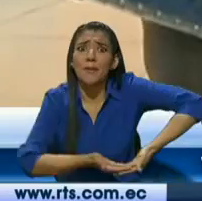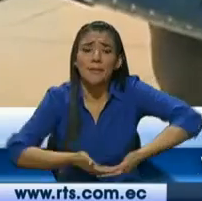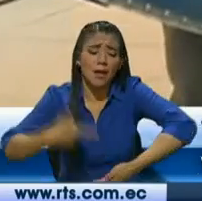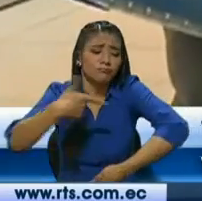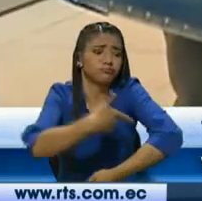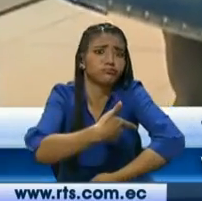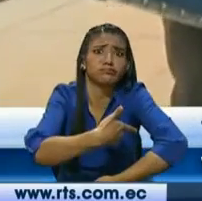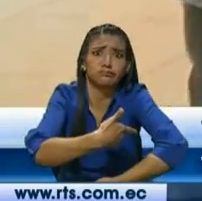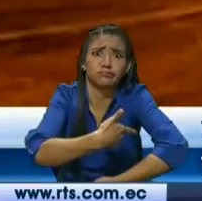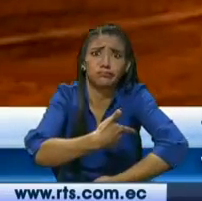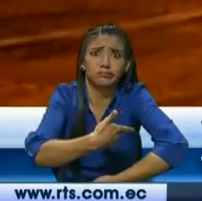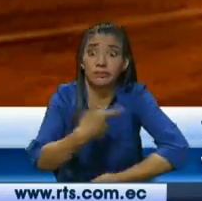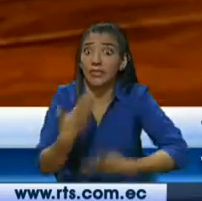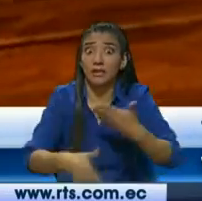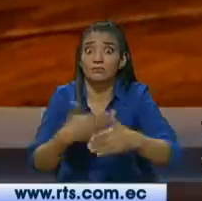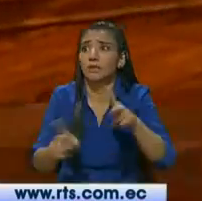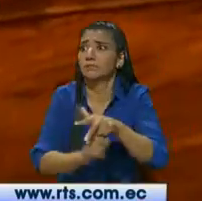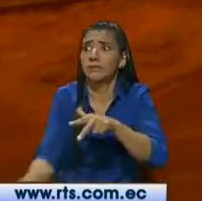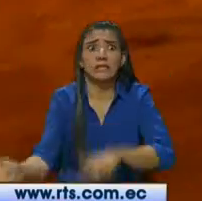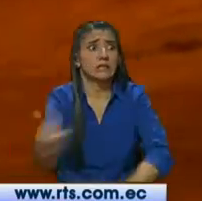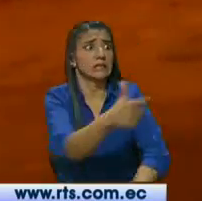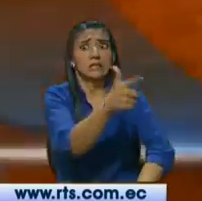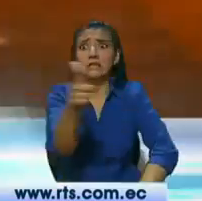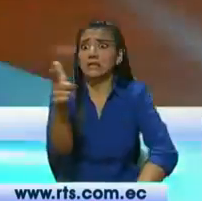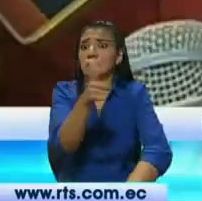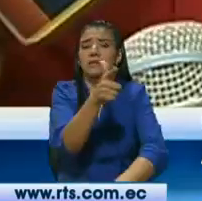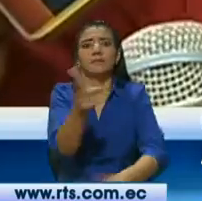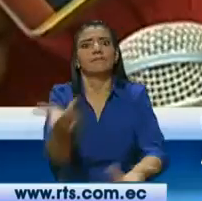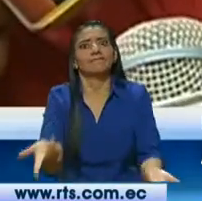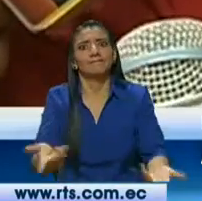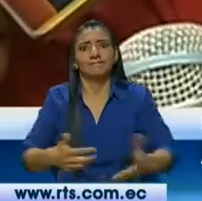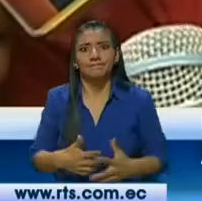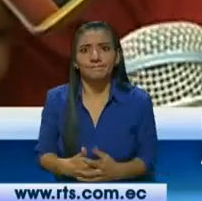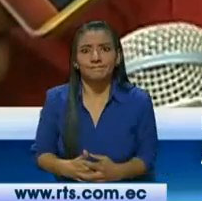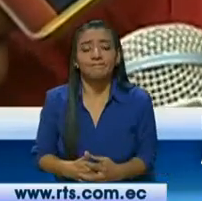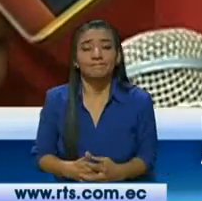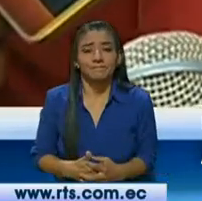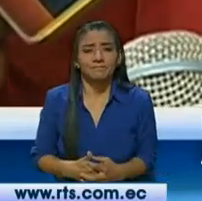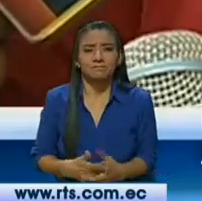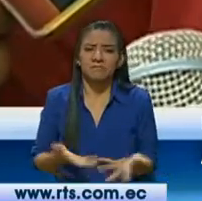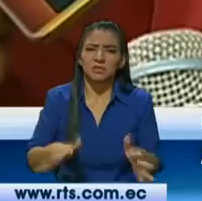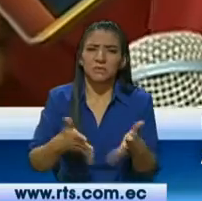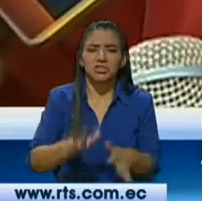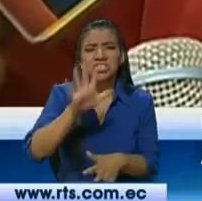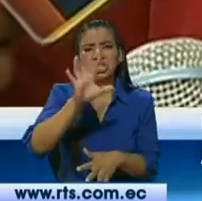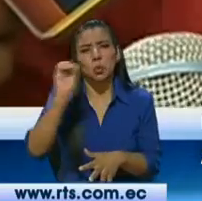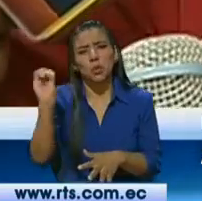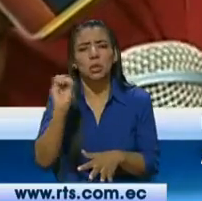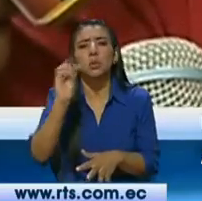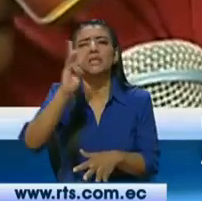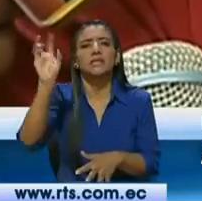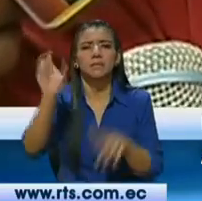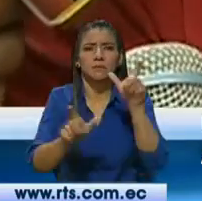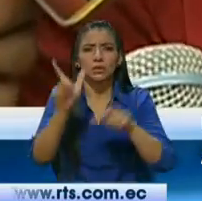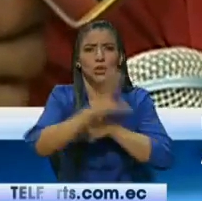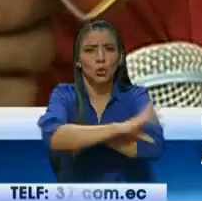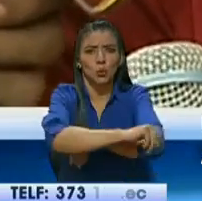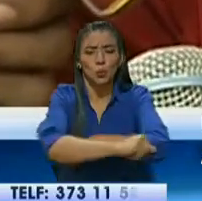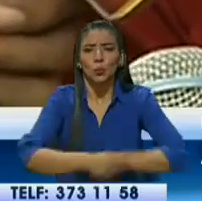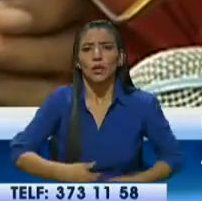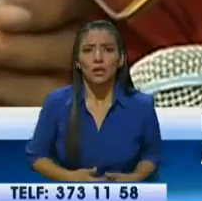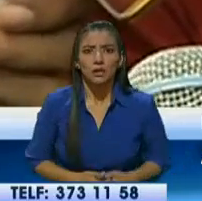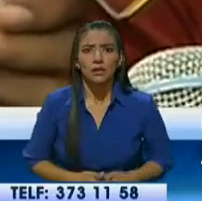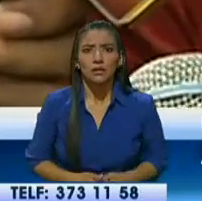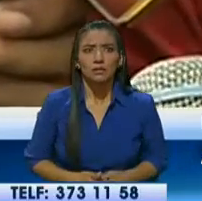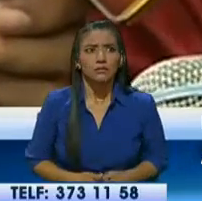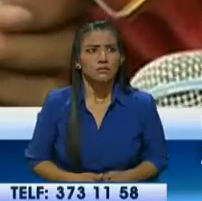bus comenzaron a amenazar con el revólver para que no lo siguieran. Estamos hablando de que serían unas 50, 60 personas que asaltaron. Ellos ni siquiera fueron